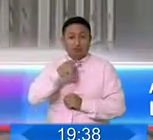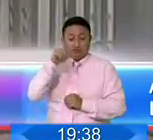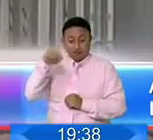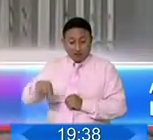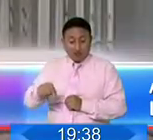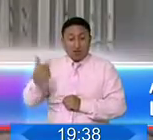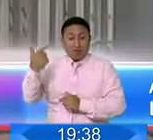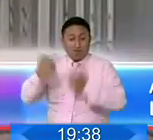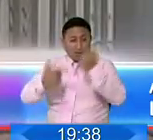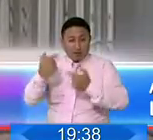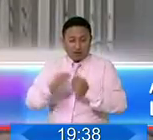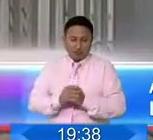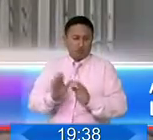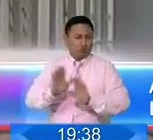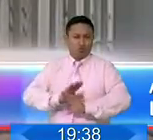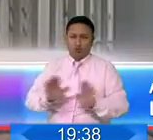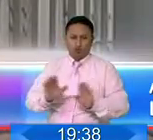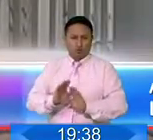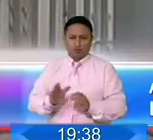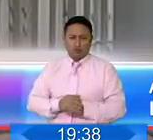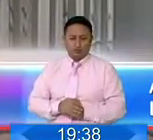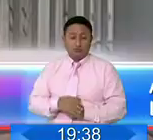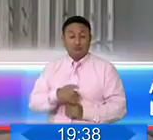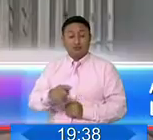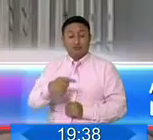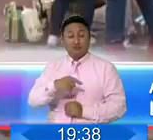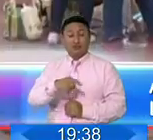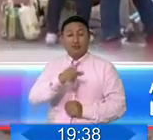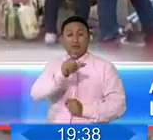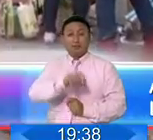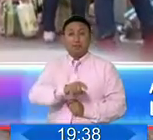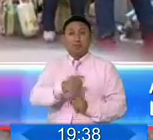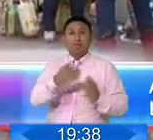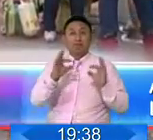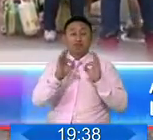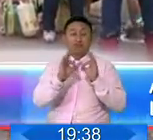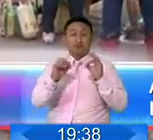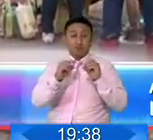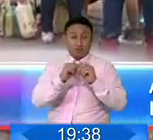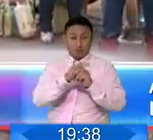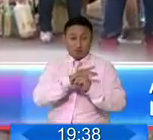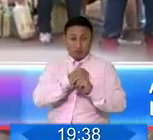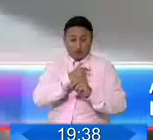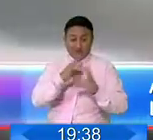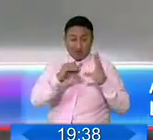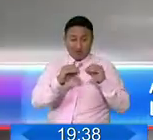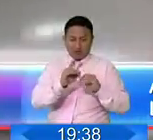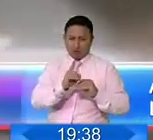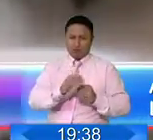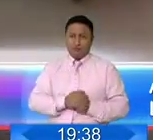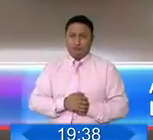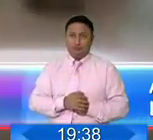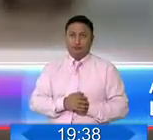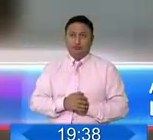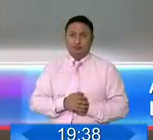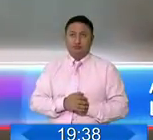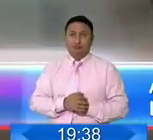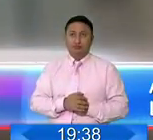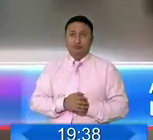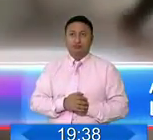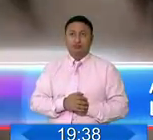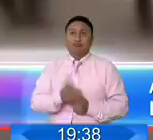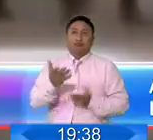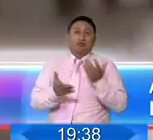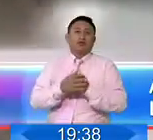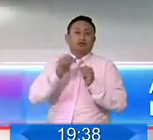haya generado una supuesta balacera de la cual hablaban a través de las redes sociales. ¿Pudo haber algún robo,